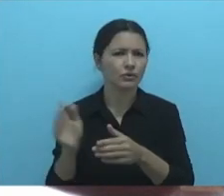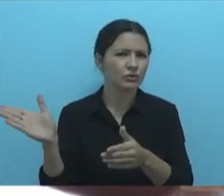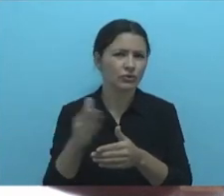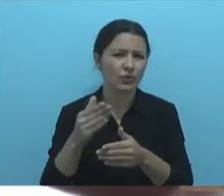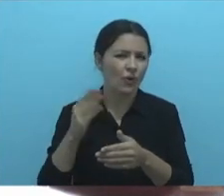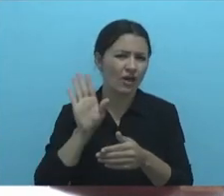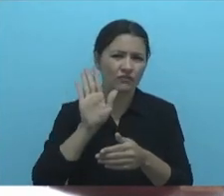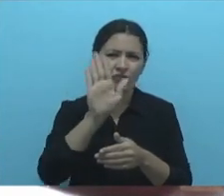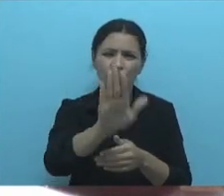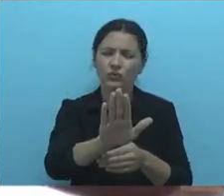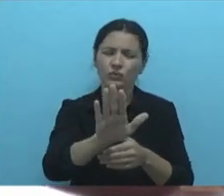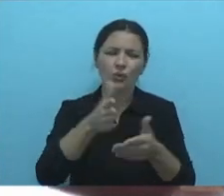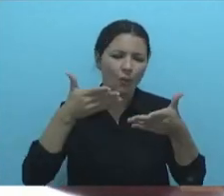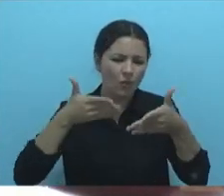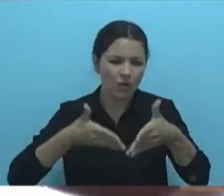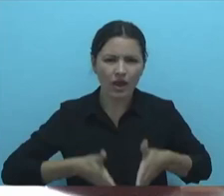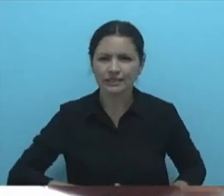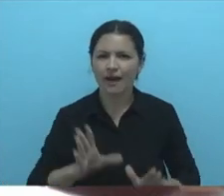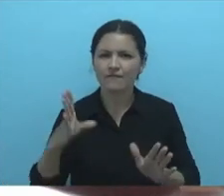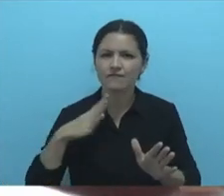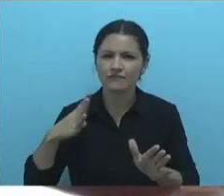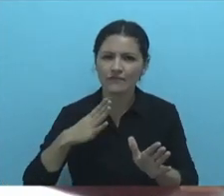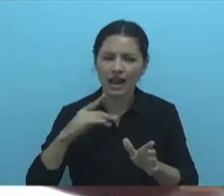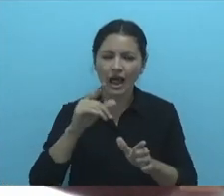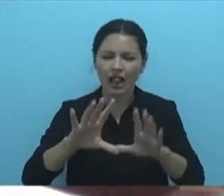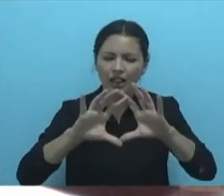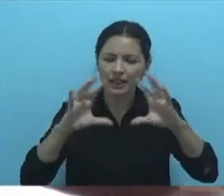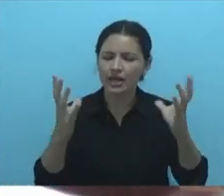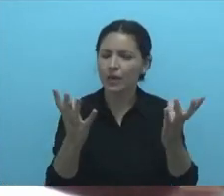las que vendrán para desafiar este mundo que no sigue construido